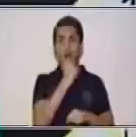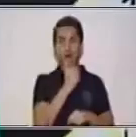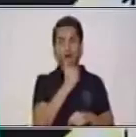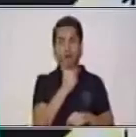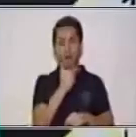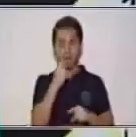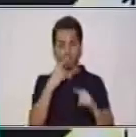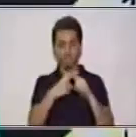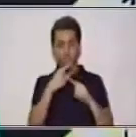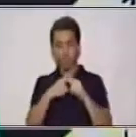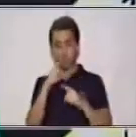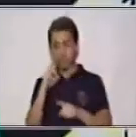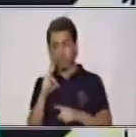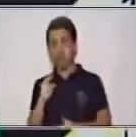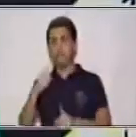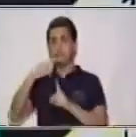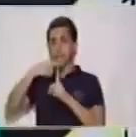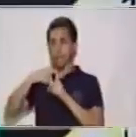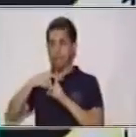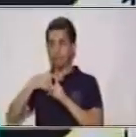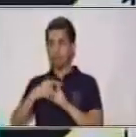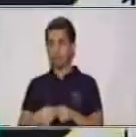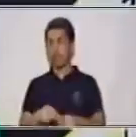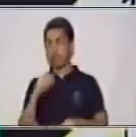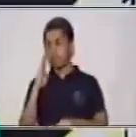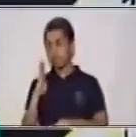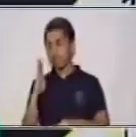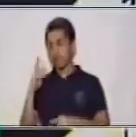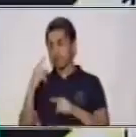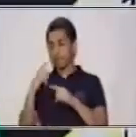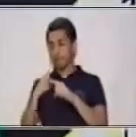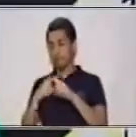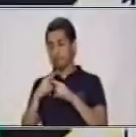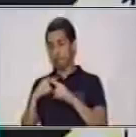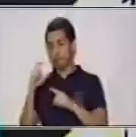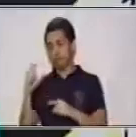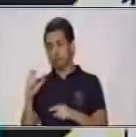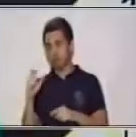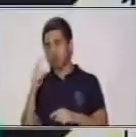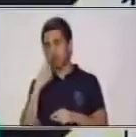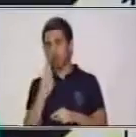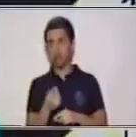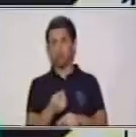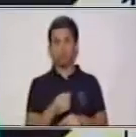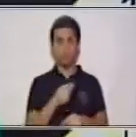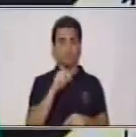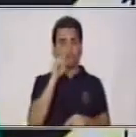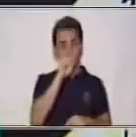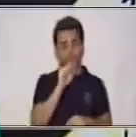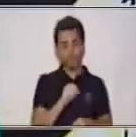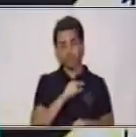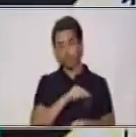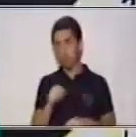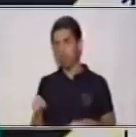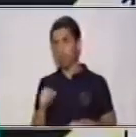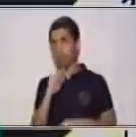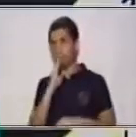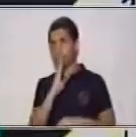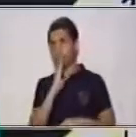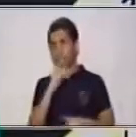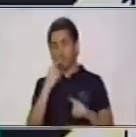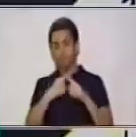C. Dividido B por D. Entonces vamos a multiplicar cruzado acá, y